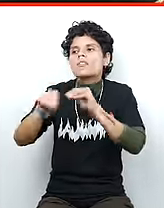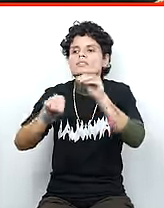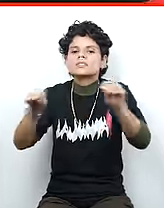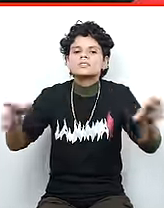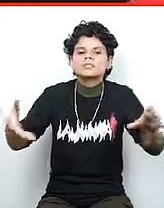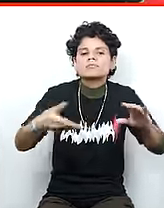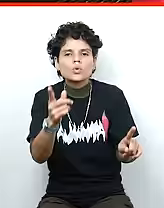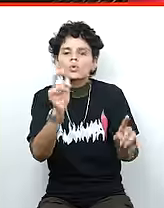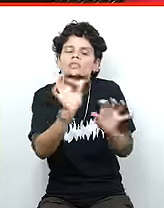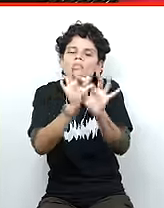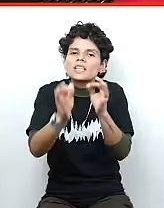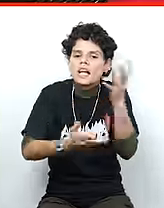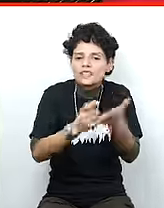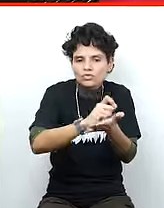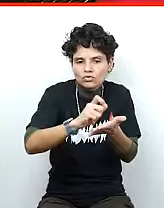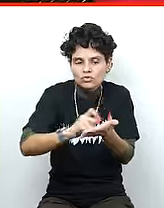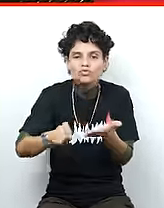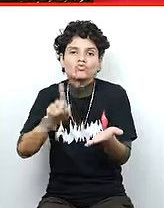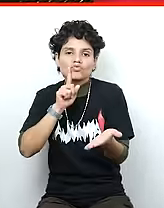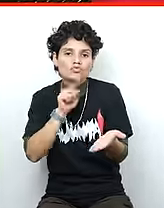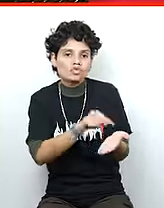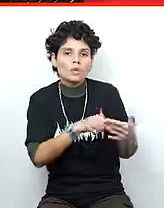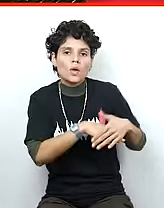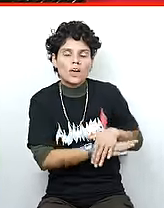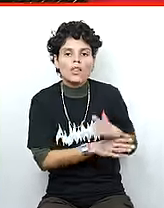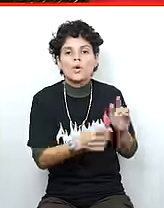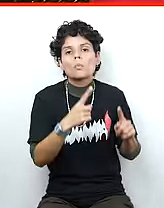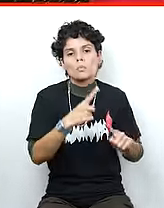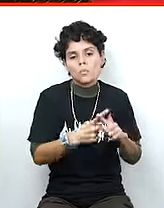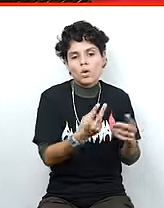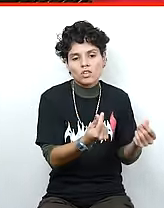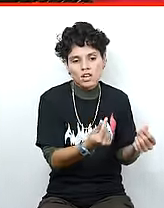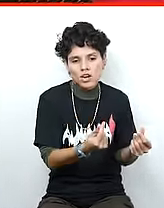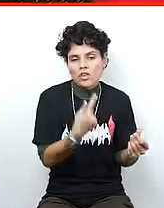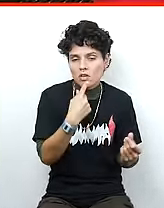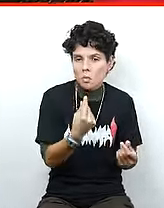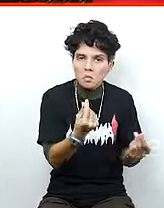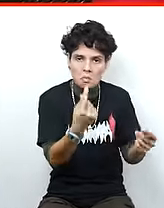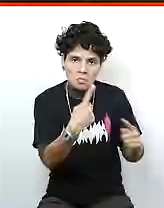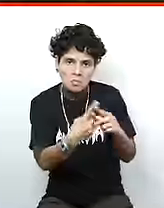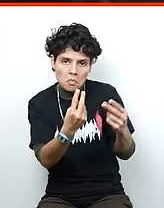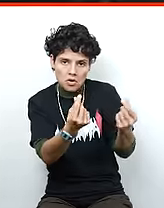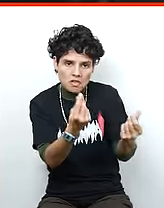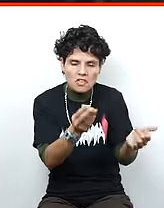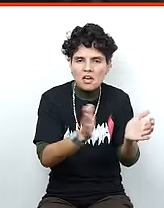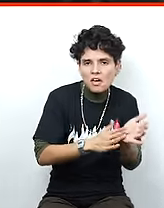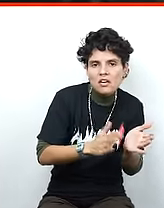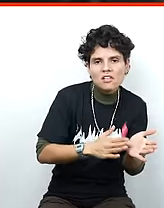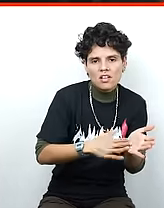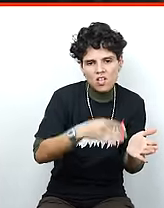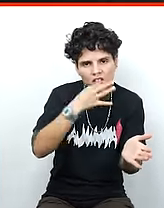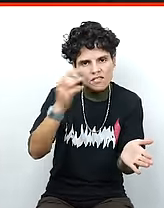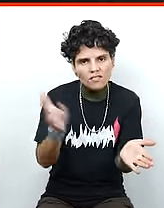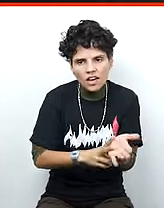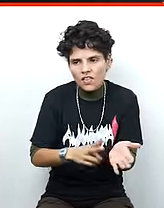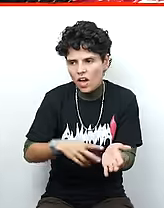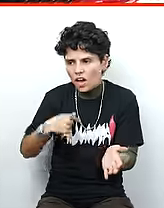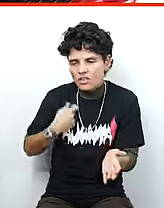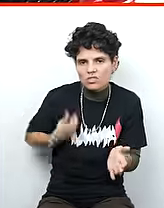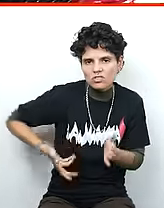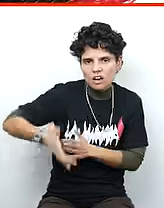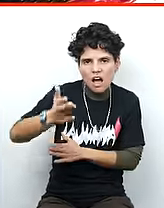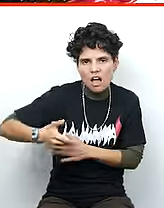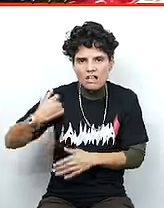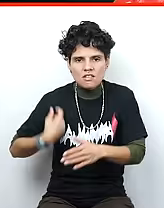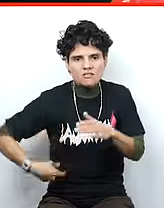compadre. ¿Eh? Voy a sacar la croquera y tengo aquí Por Dinero. Bueno. Fue Por Dinero, te hablo de verdad. Uh-huh. Soy de la calle y con sinceridad. Te